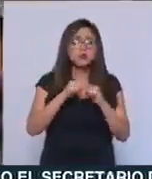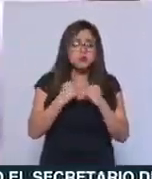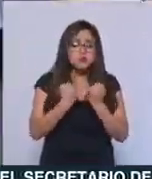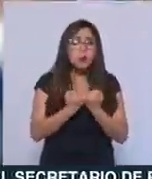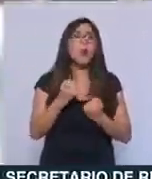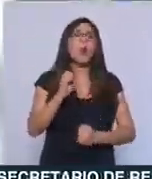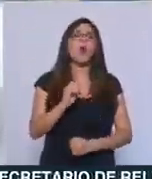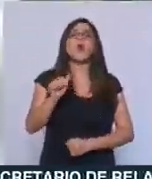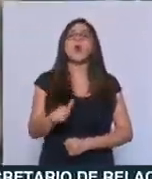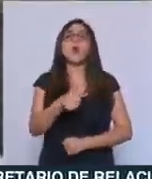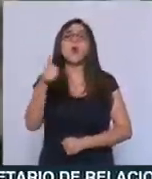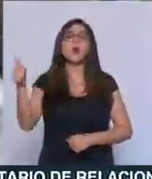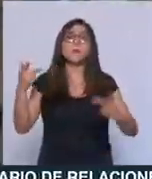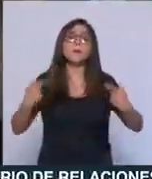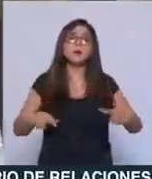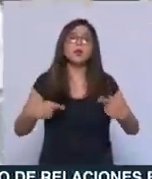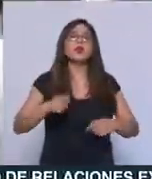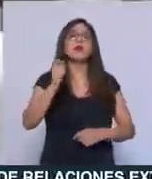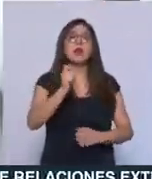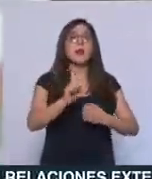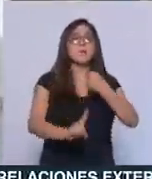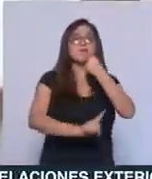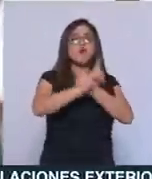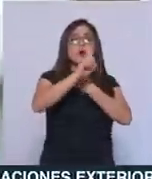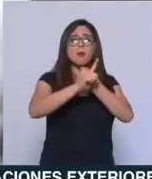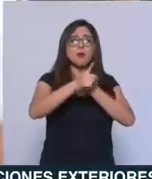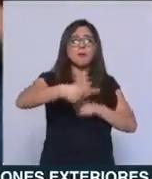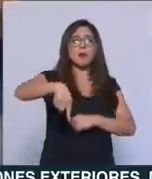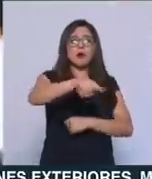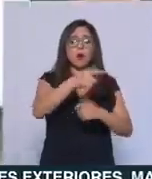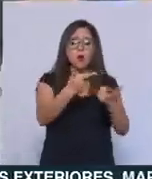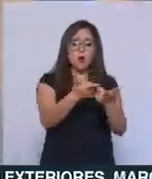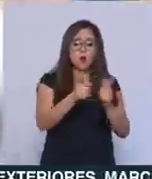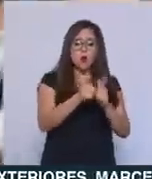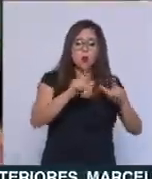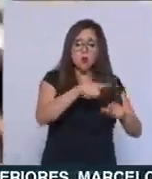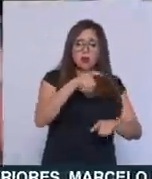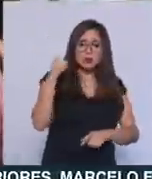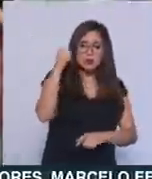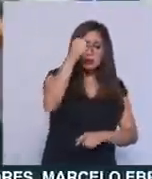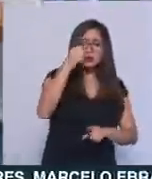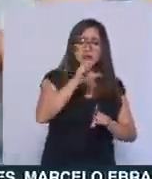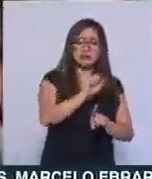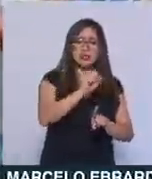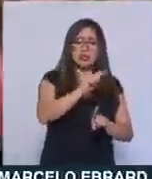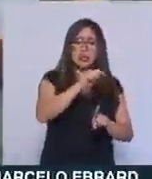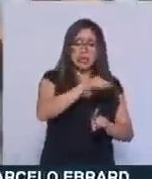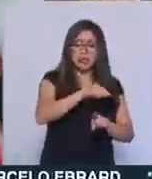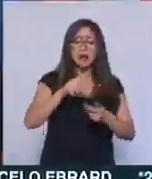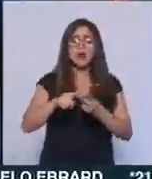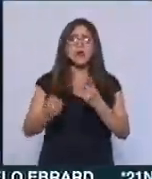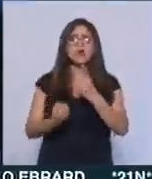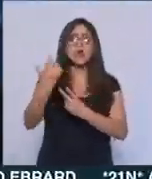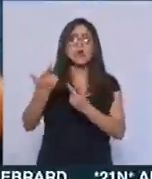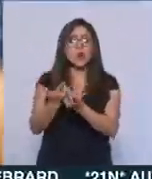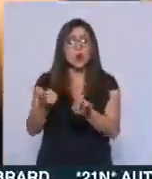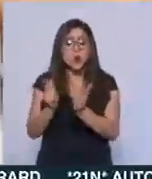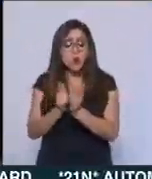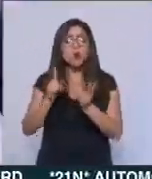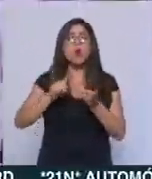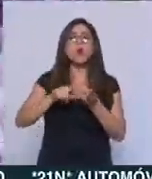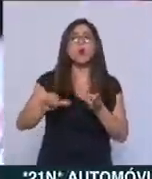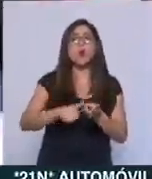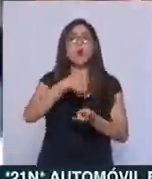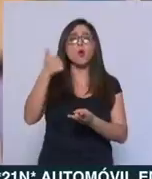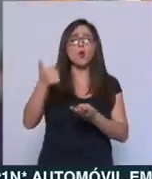señalan que sería pleitos entre organizaciones sindicales, es decir, entre la CTM, el nuevo grupo sindical y una nueva organización